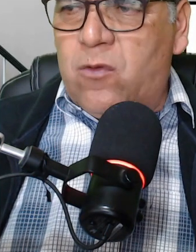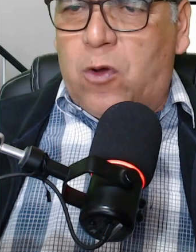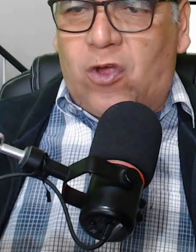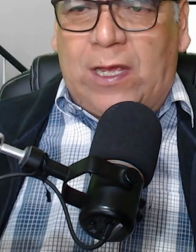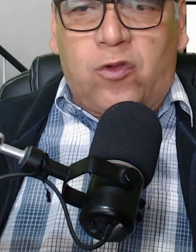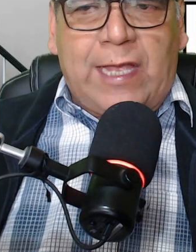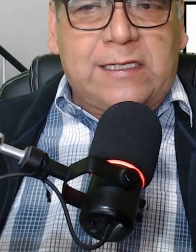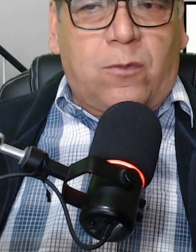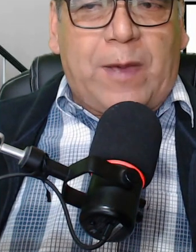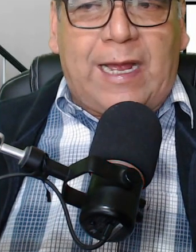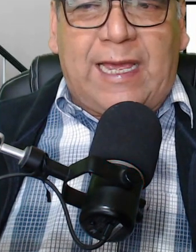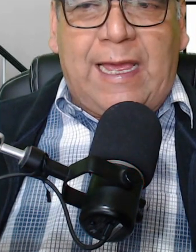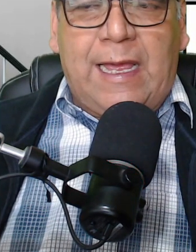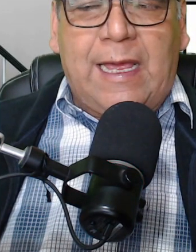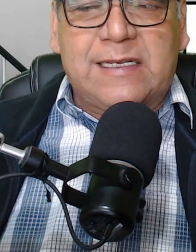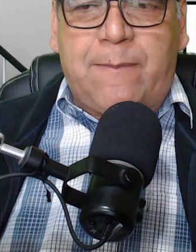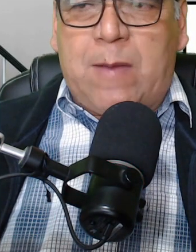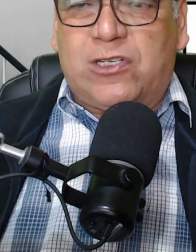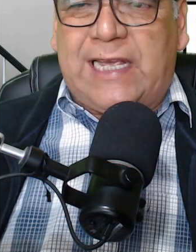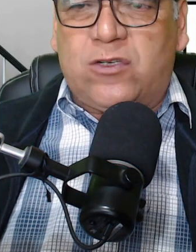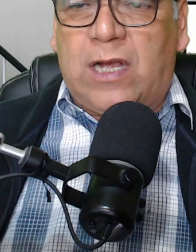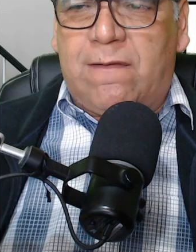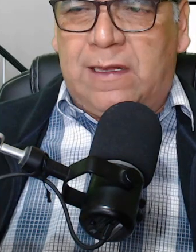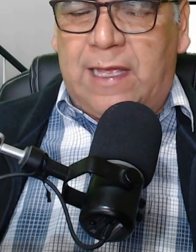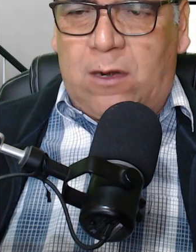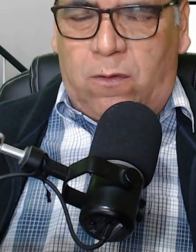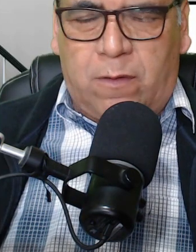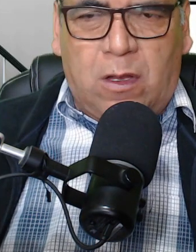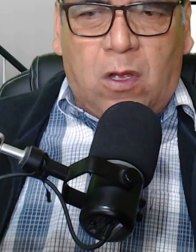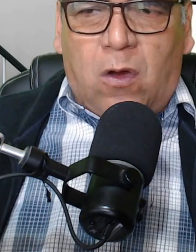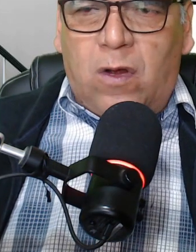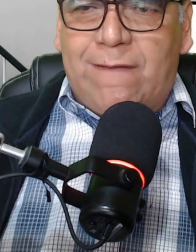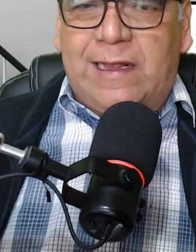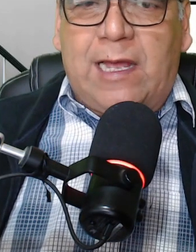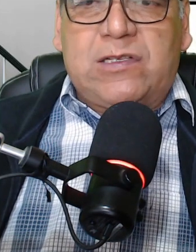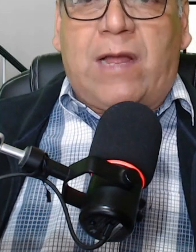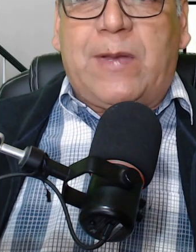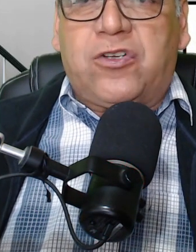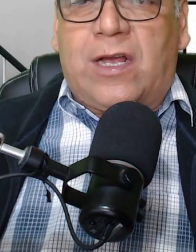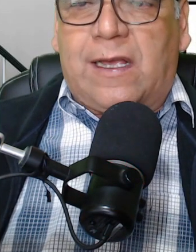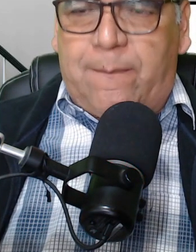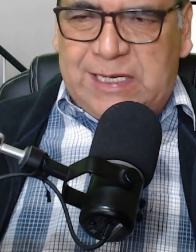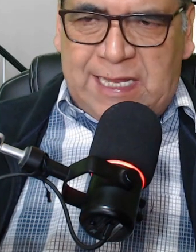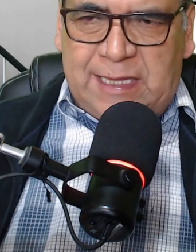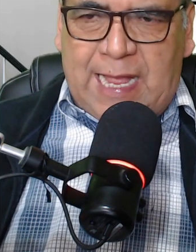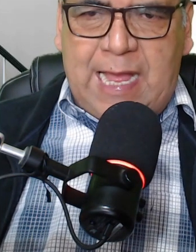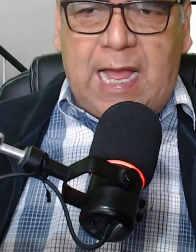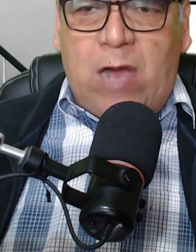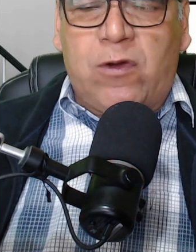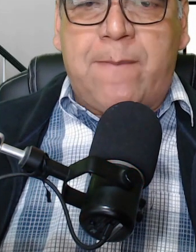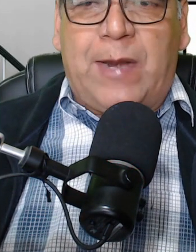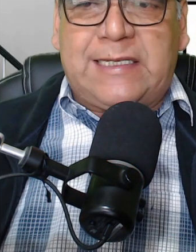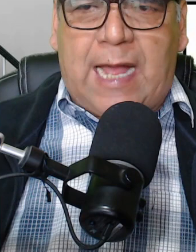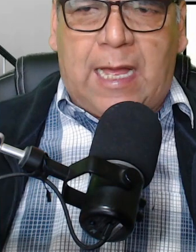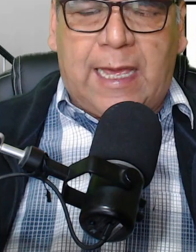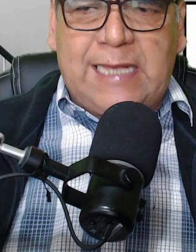a darle un poco de contexto para que sepamos qué es un cabildero. Un cabildero es una persona que representa a